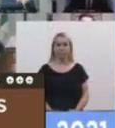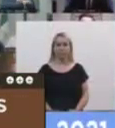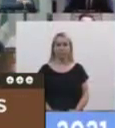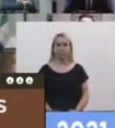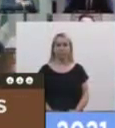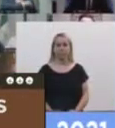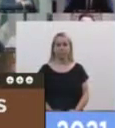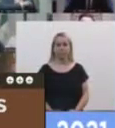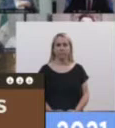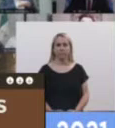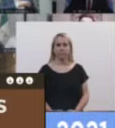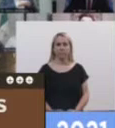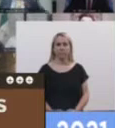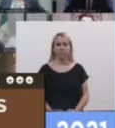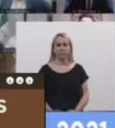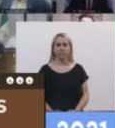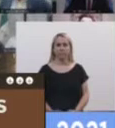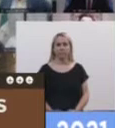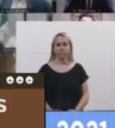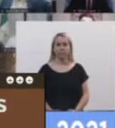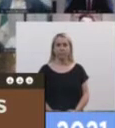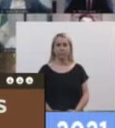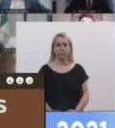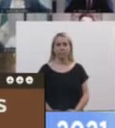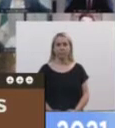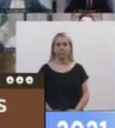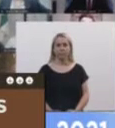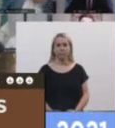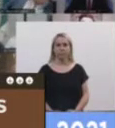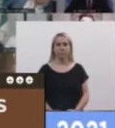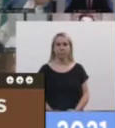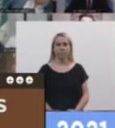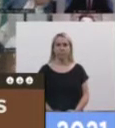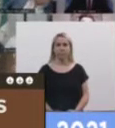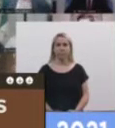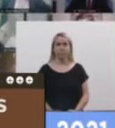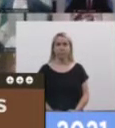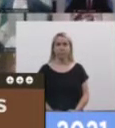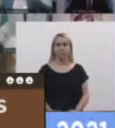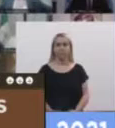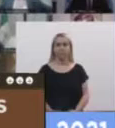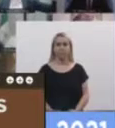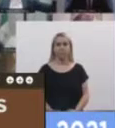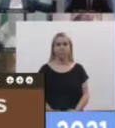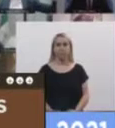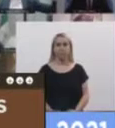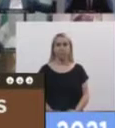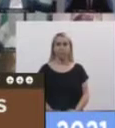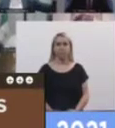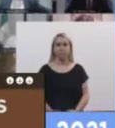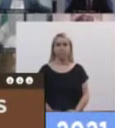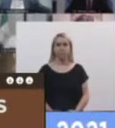quiere, el proyecto. Ahí, si querés, te cuento un poco lo que pasó en los dos grandes puntos de vista del